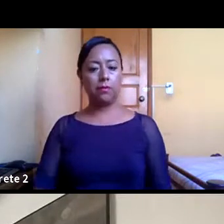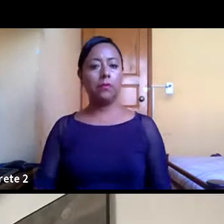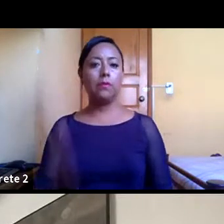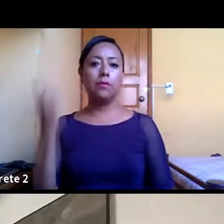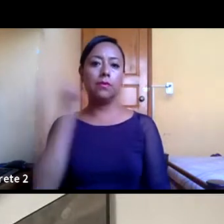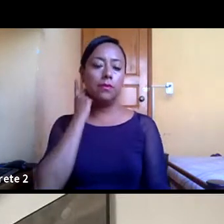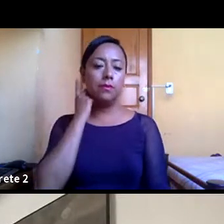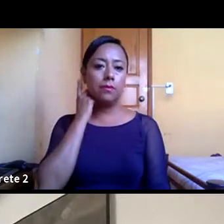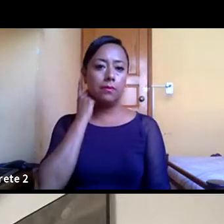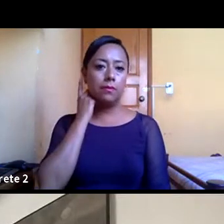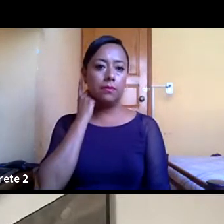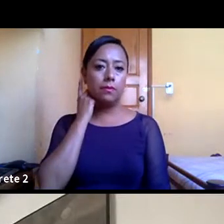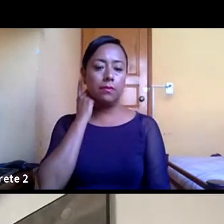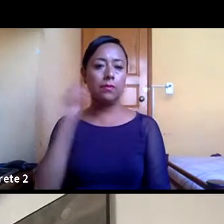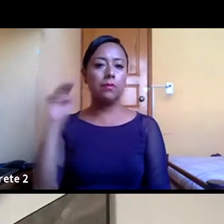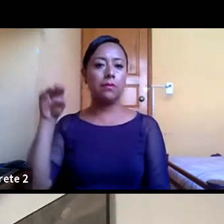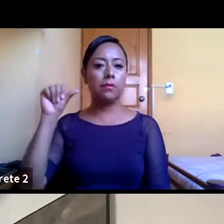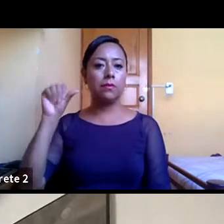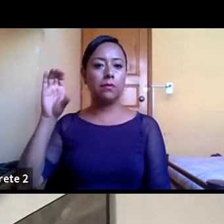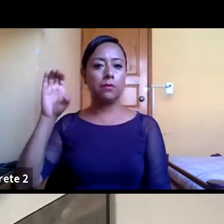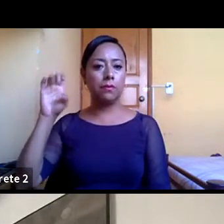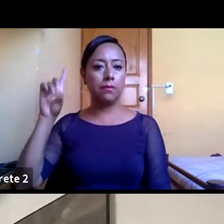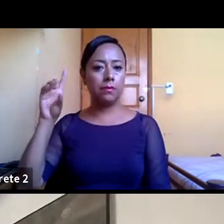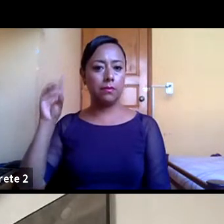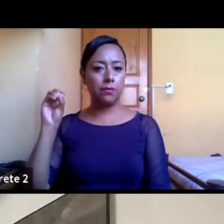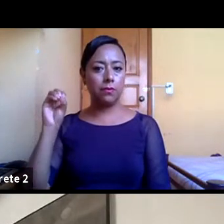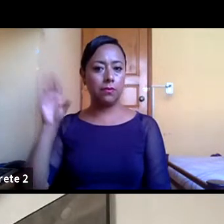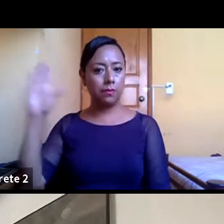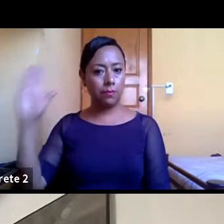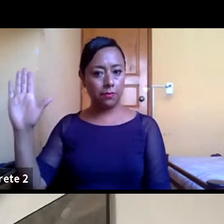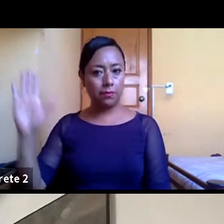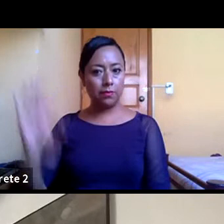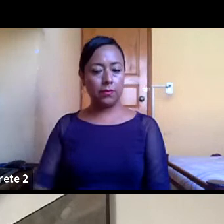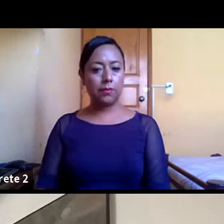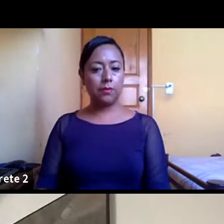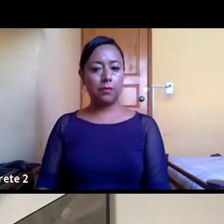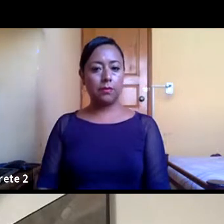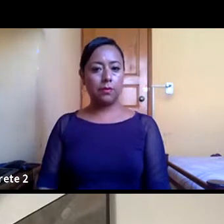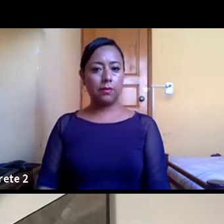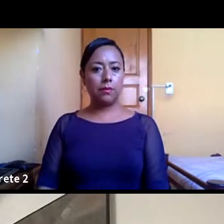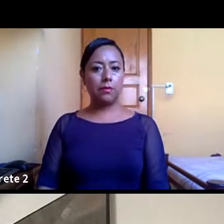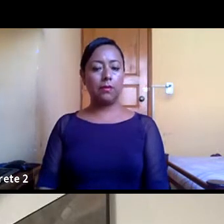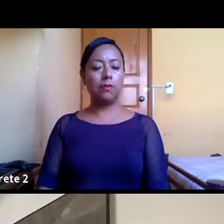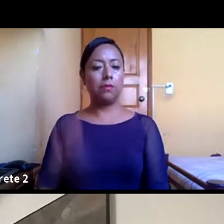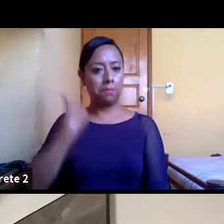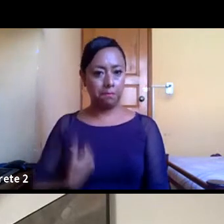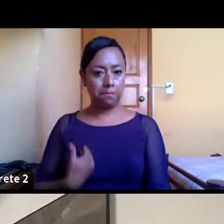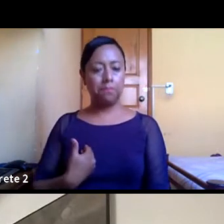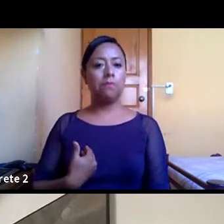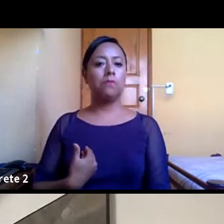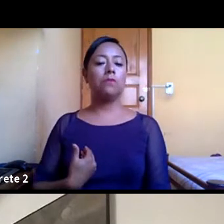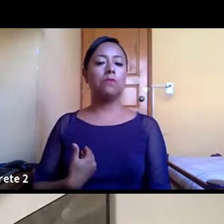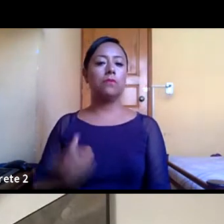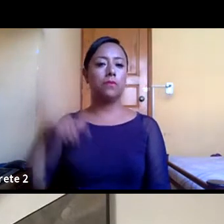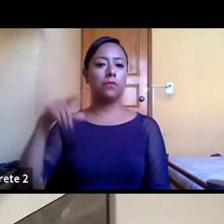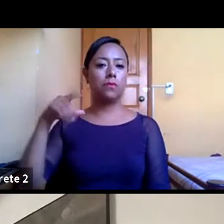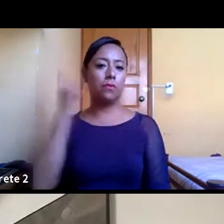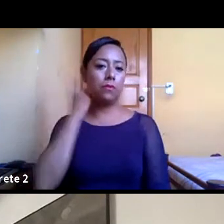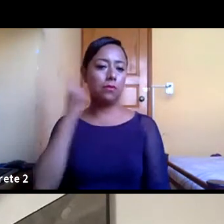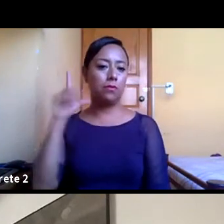Ángel Macedo Escartín. Miguel Ángel Macedo, presente. Y el de la voz, Víctor Hugo Lobo,